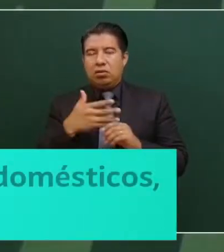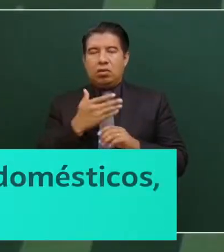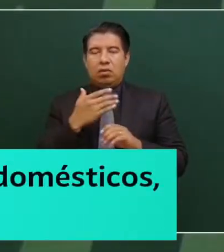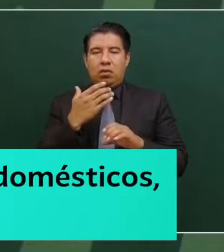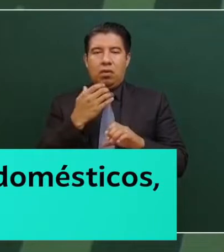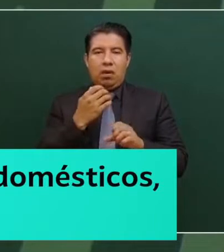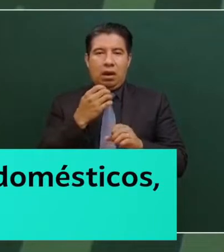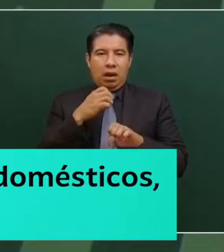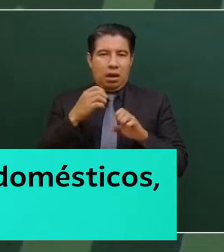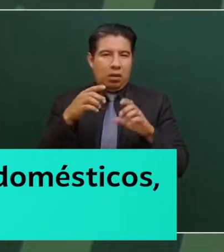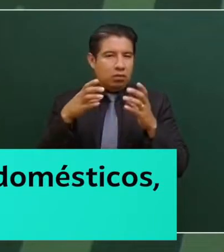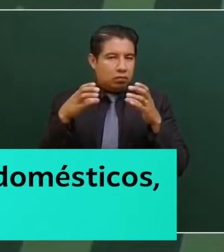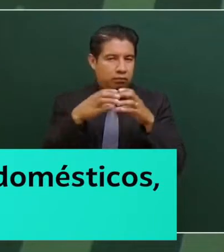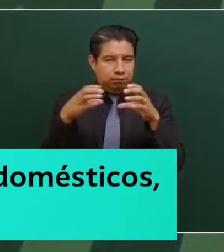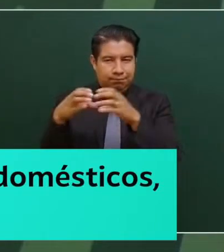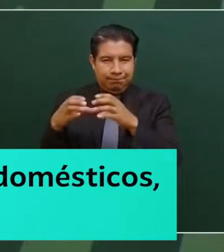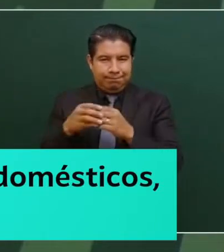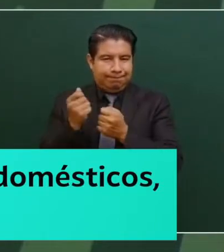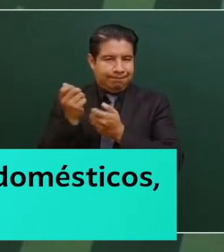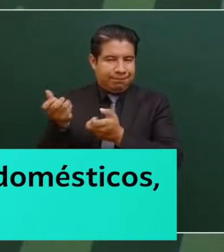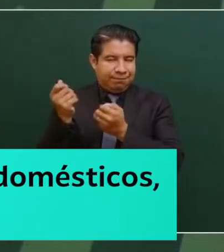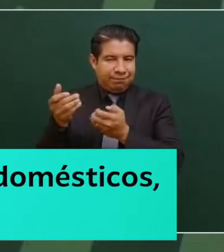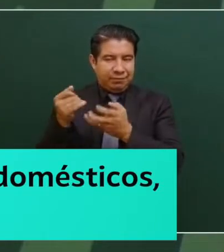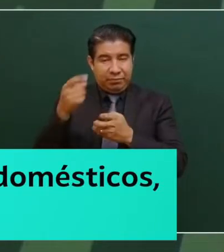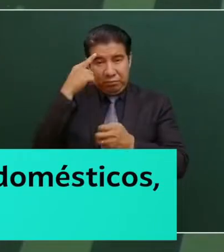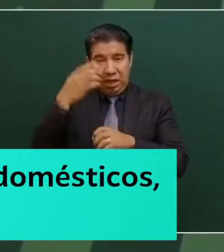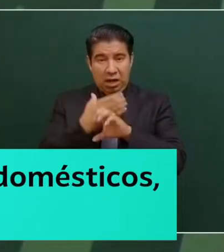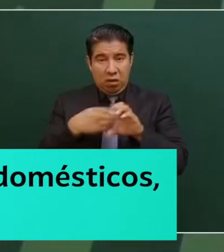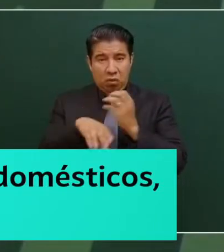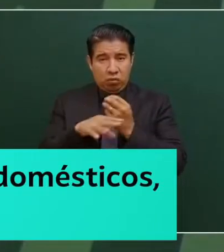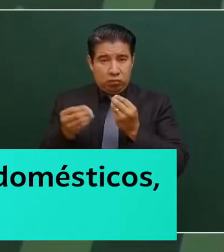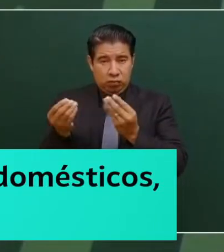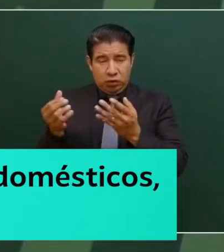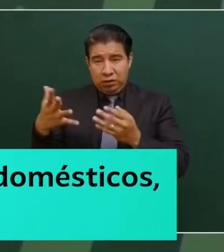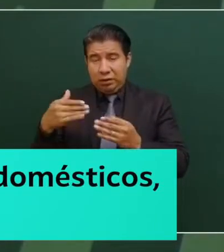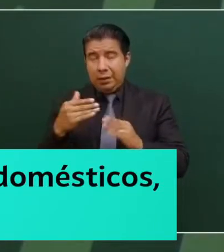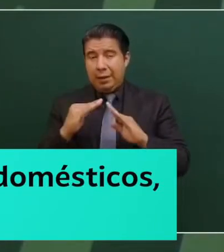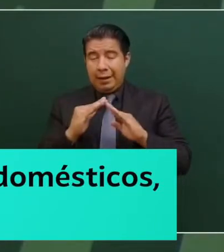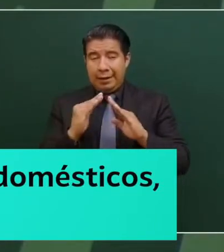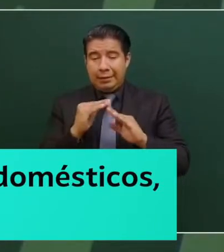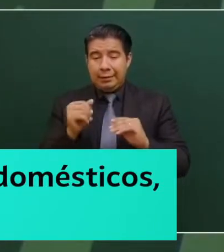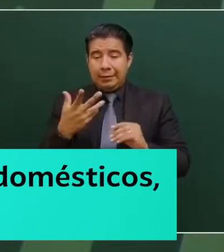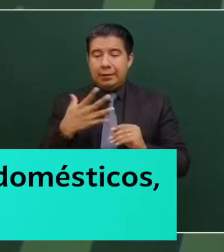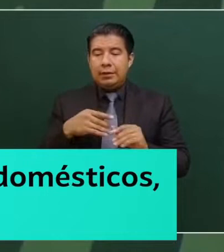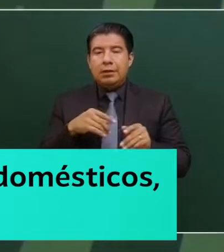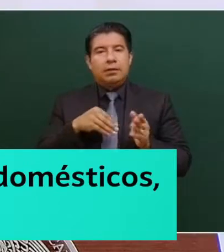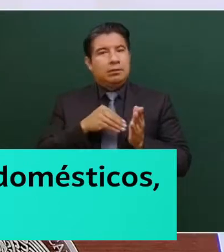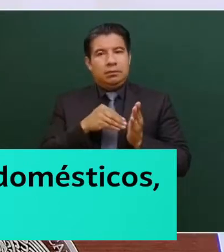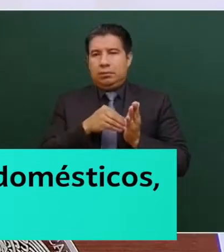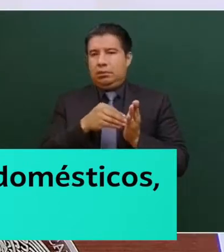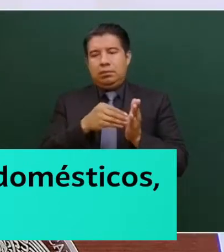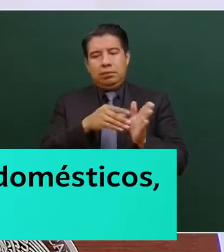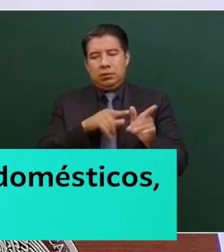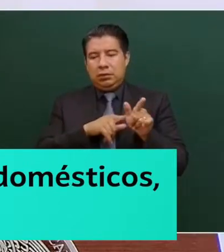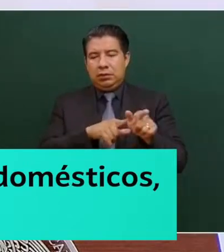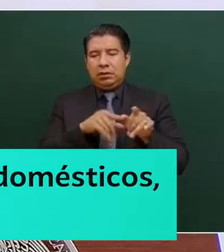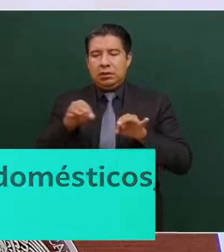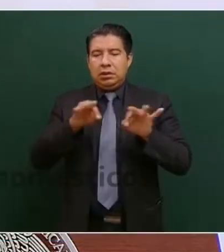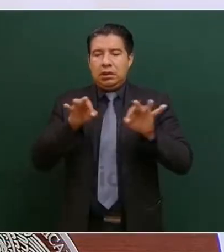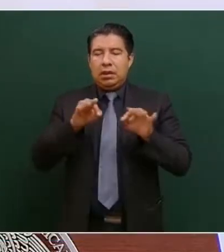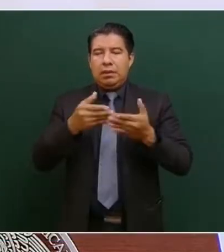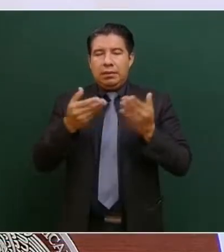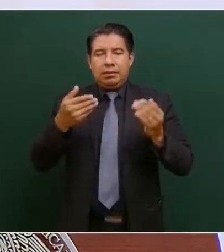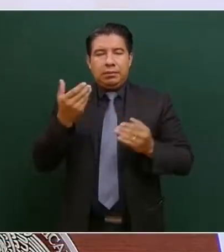distribuidos. Seguimos trabajando sobre esta actividad. No se ha detenido, solamente en el